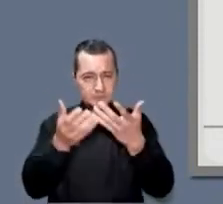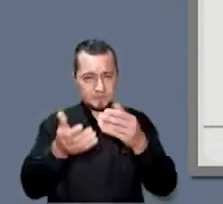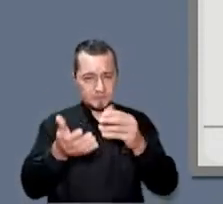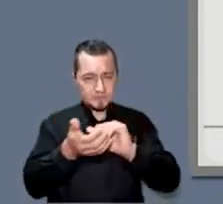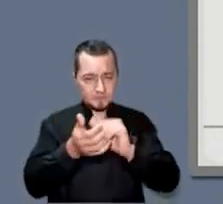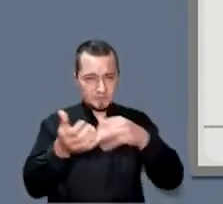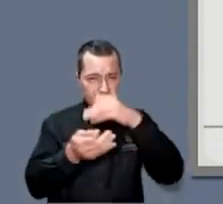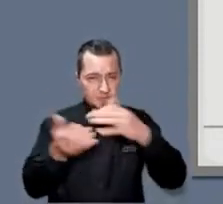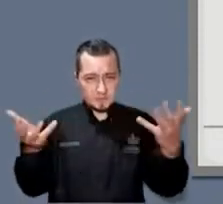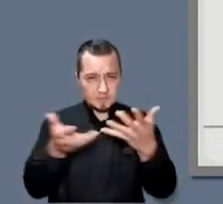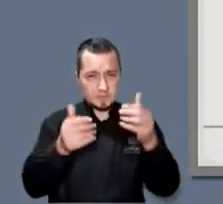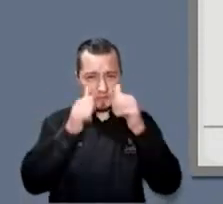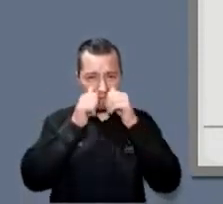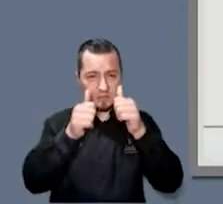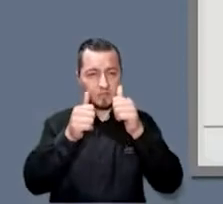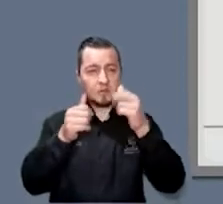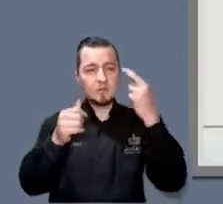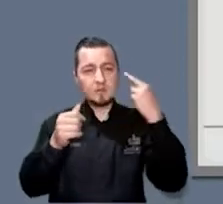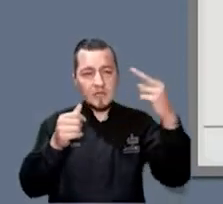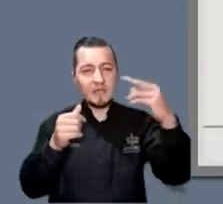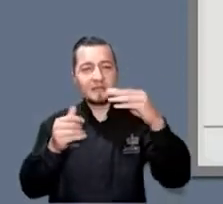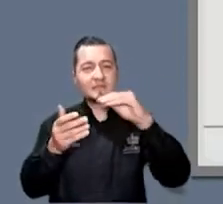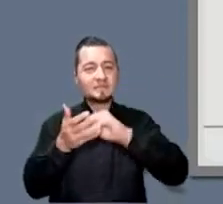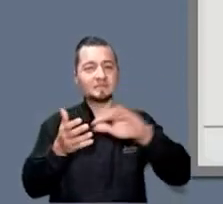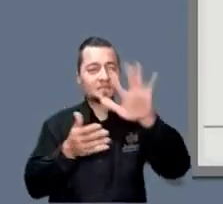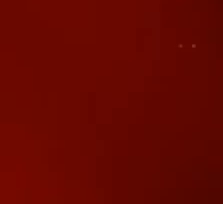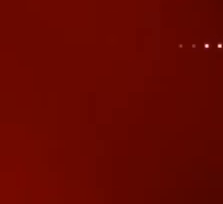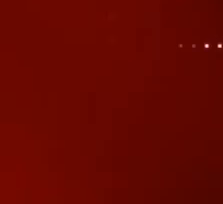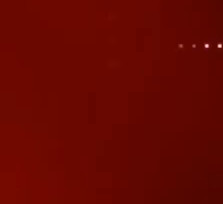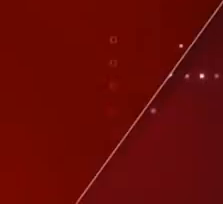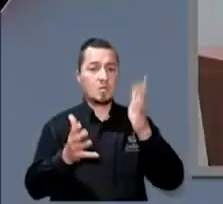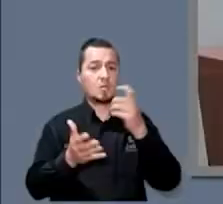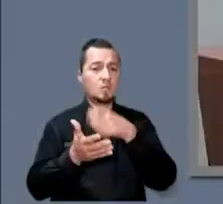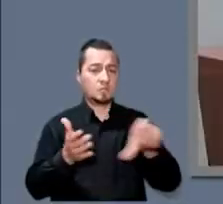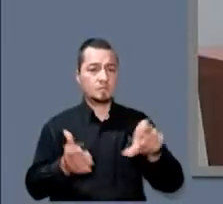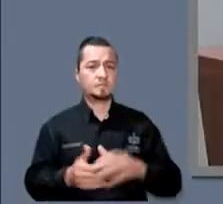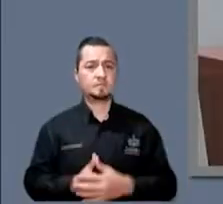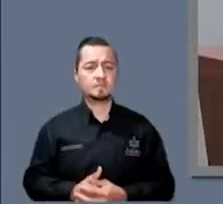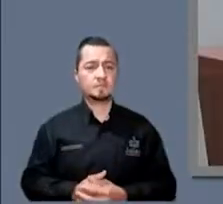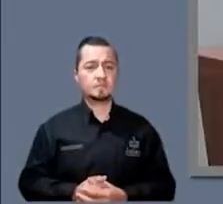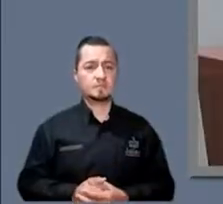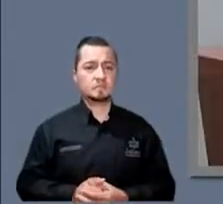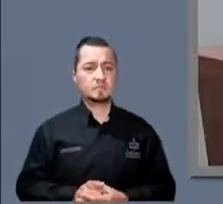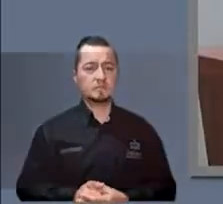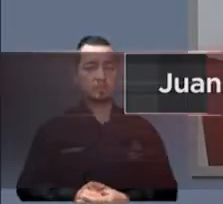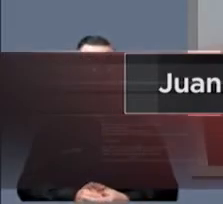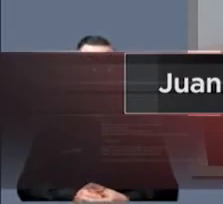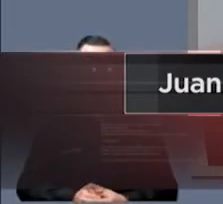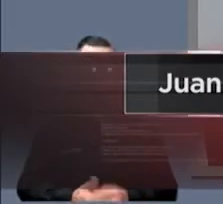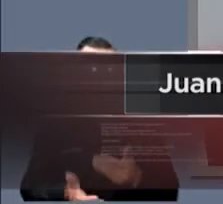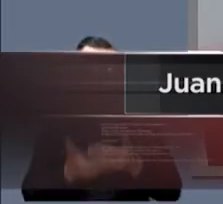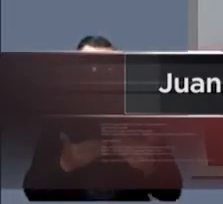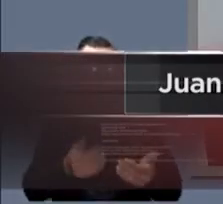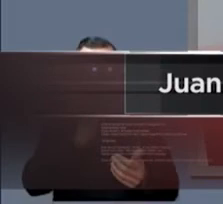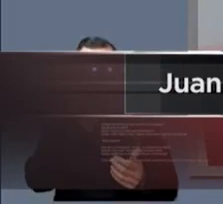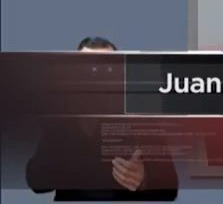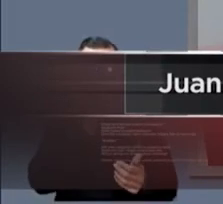aplicación de vacunas a nivel nacional no hay presupuesto para la compra de momento no se tiene